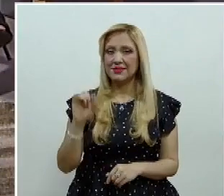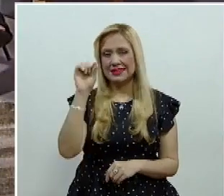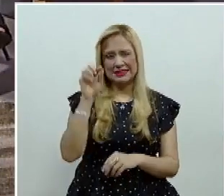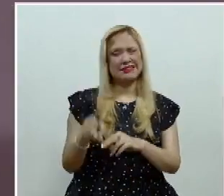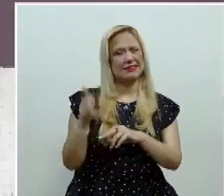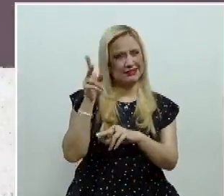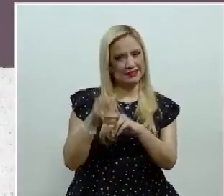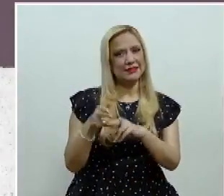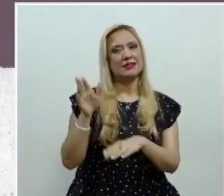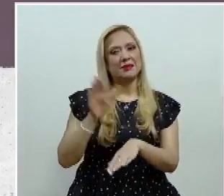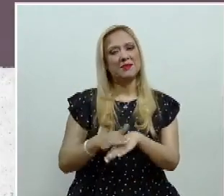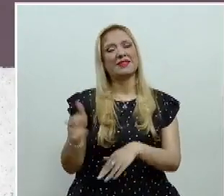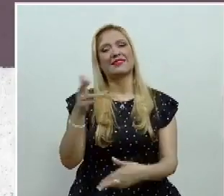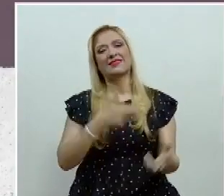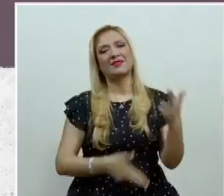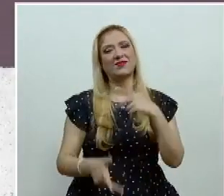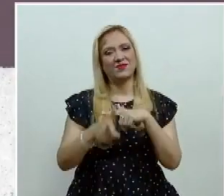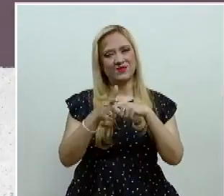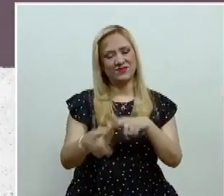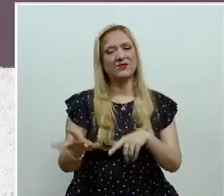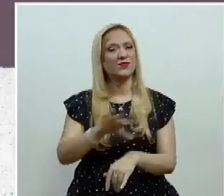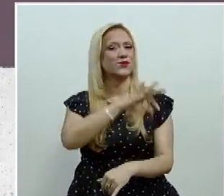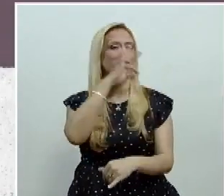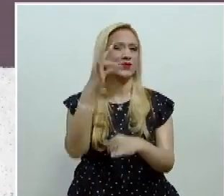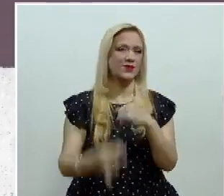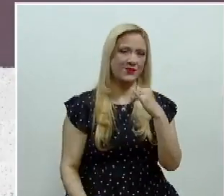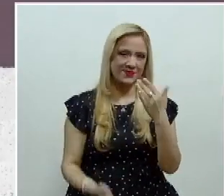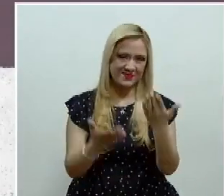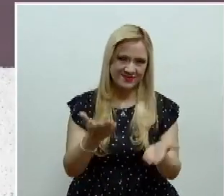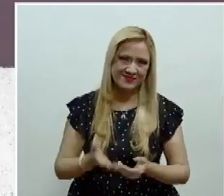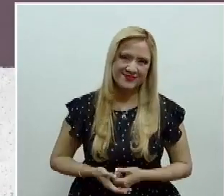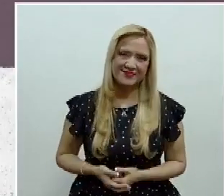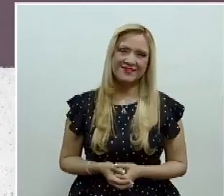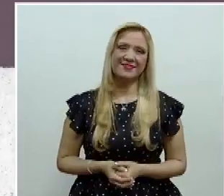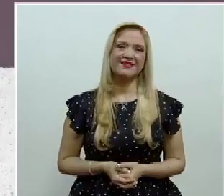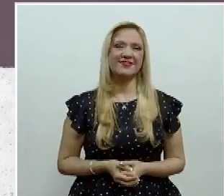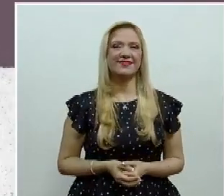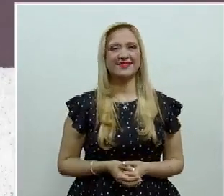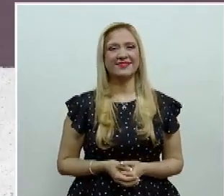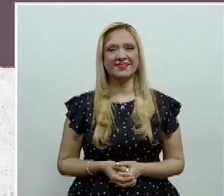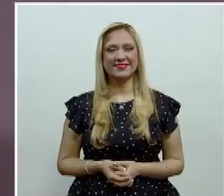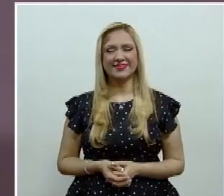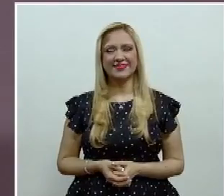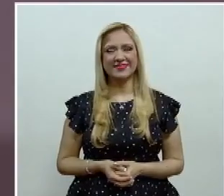una pausa y regresamos un poco ya con las conclusiones de nuestra charla. Perfecto. Vamos a la pausa.